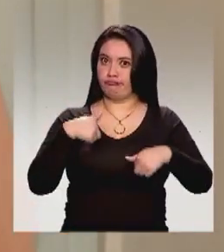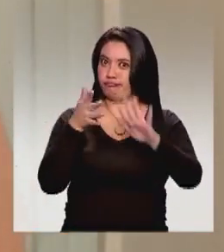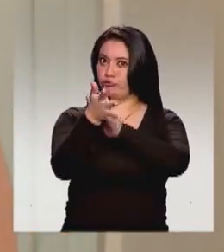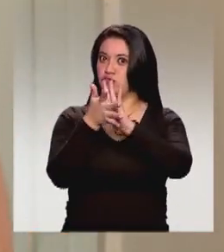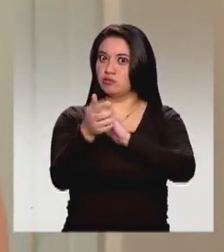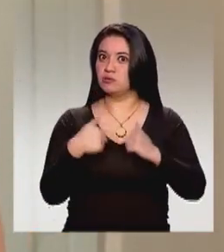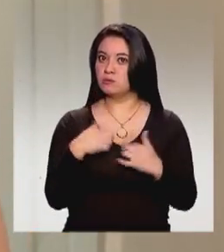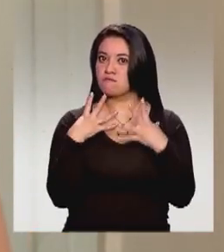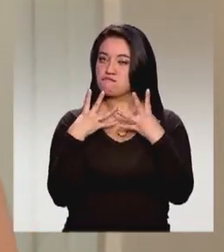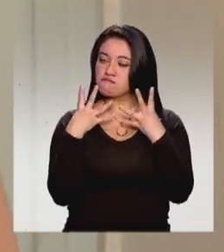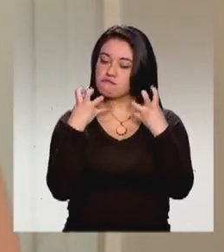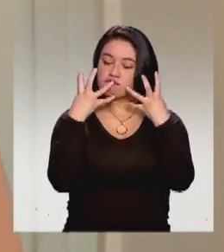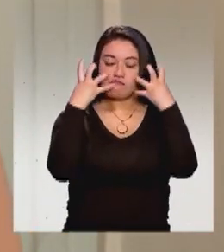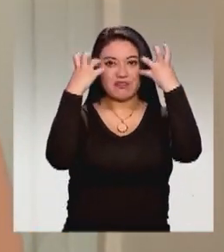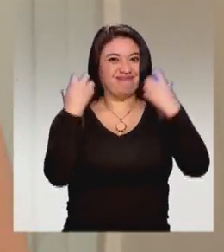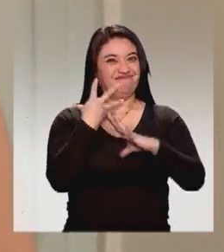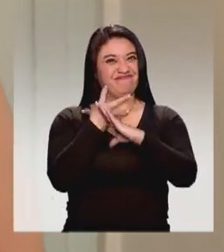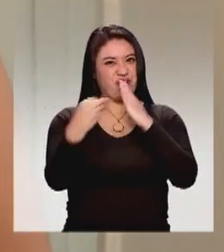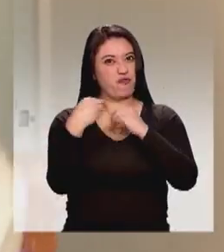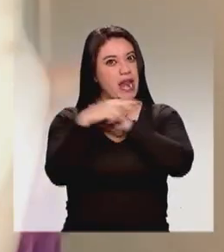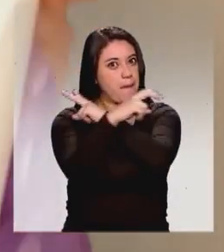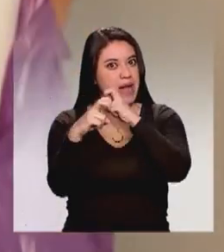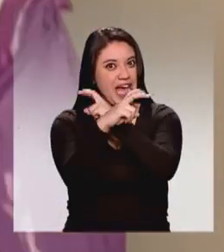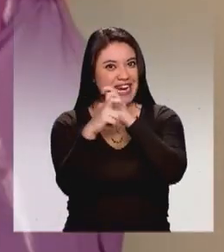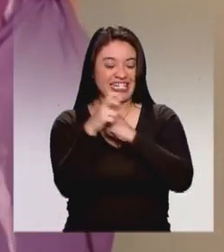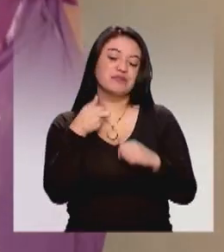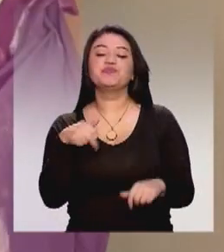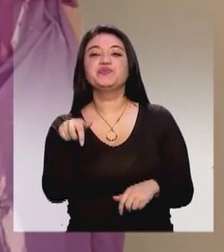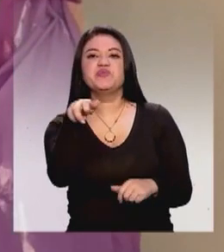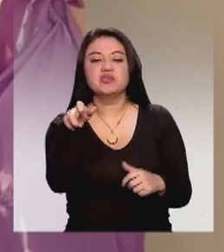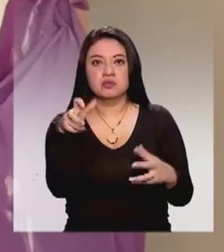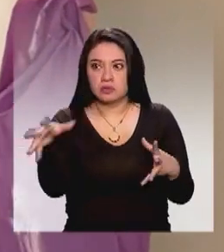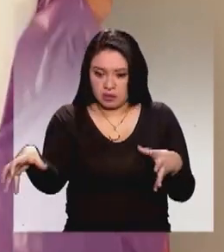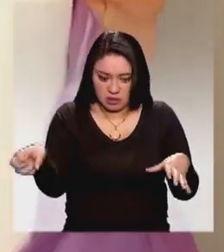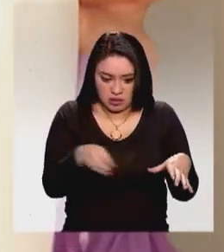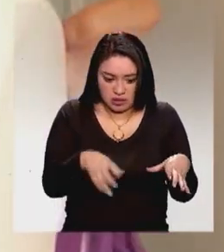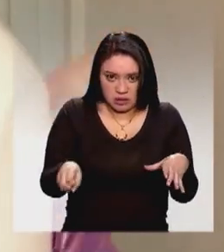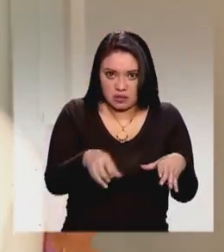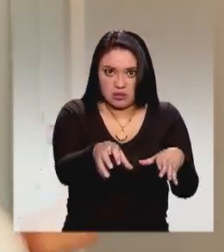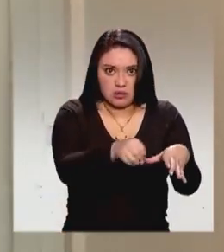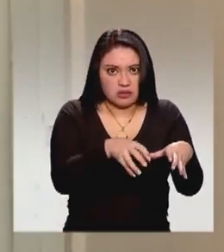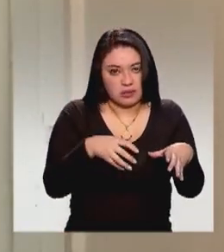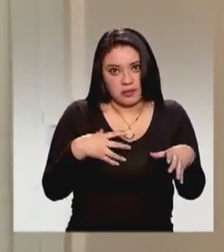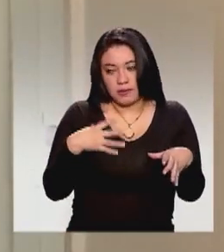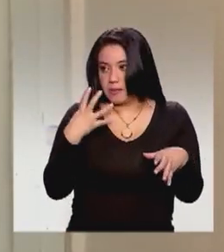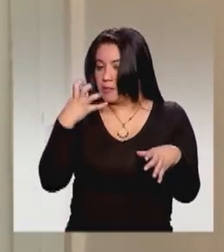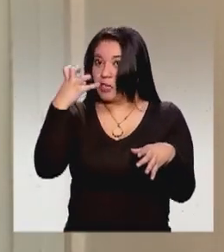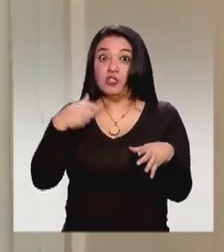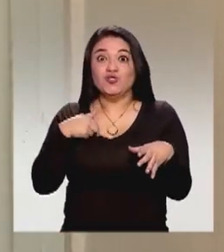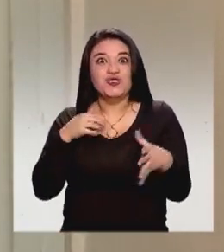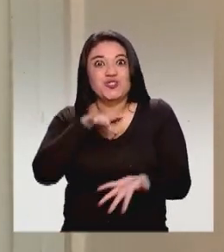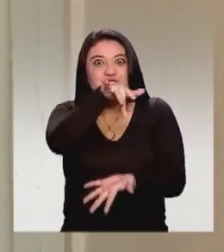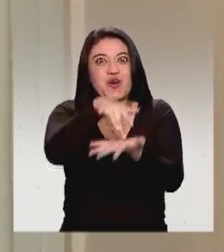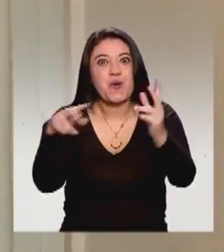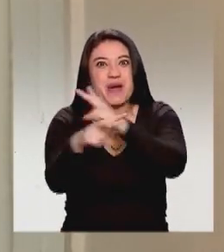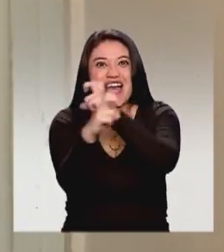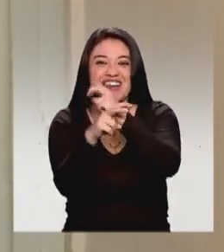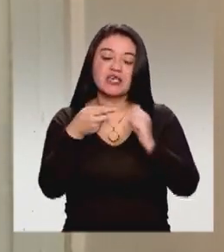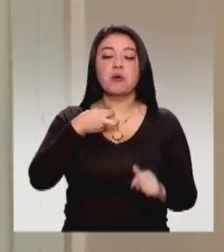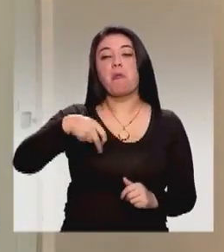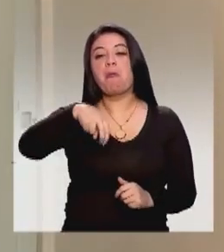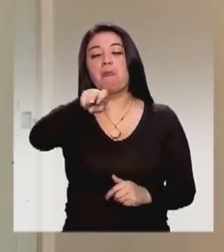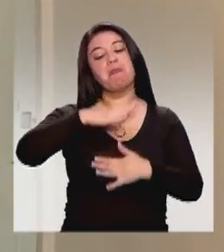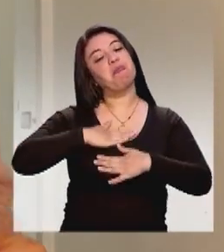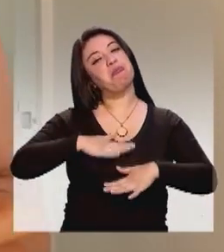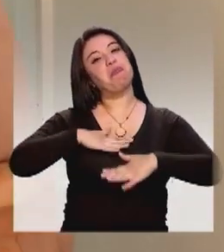mucho coraje. Salí a relajarme al parque y miren cómo regreso. Yo fui a mi parque favorito, dizque, para caminar y